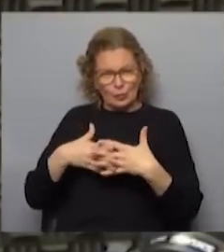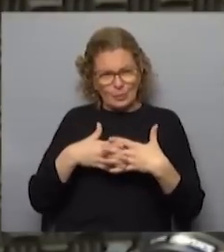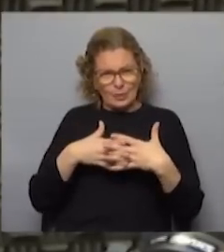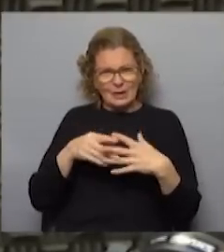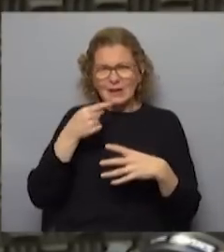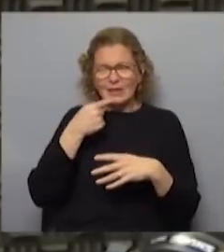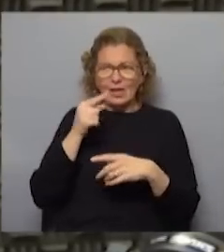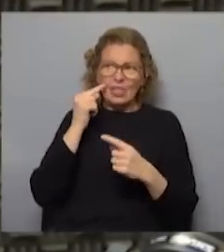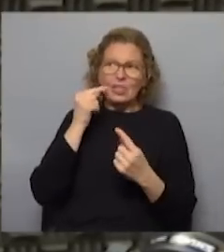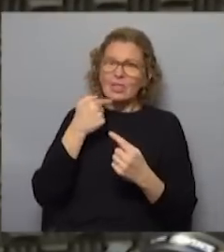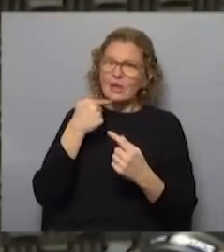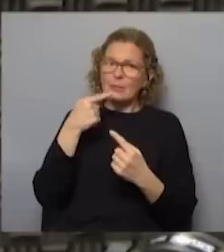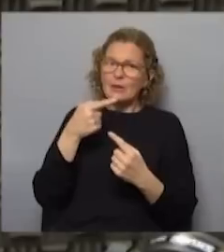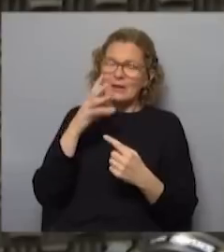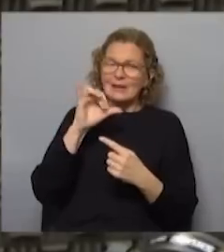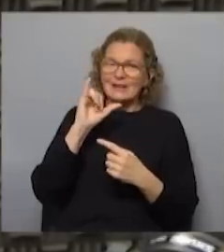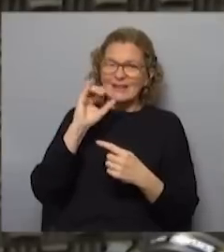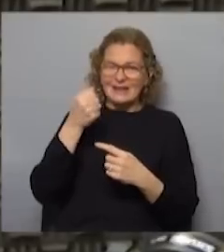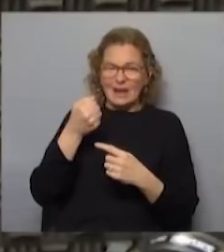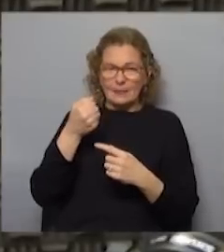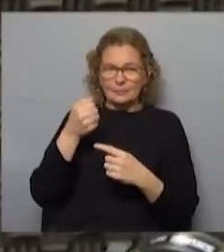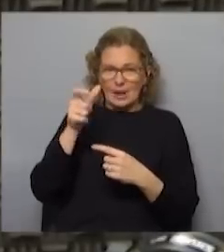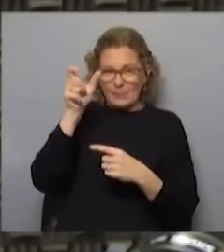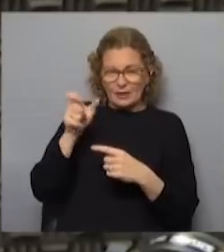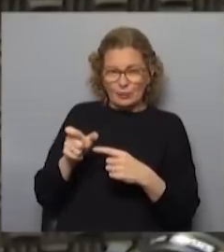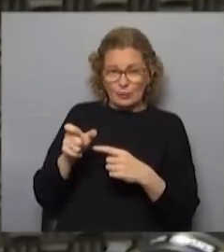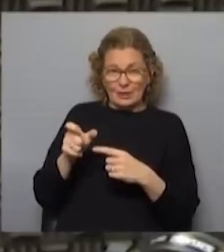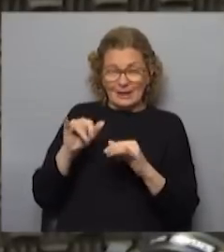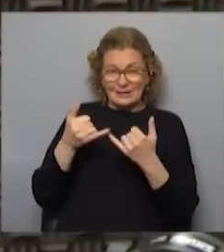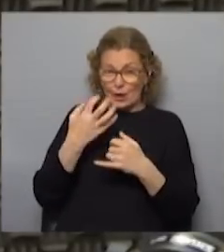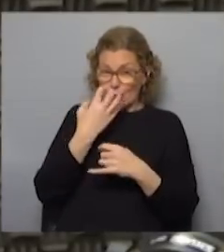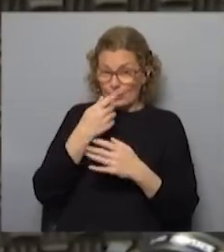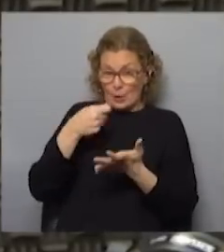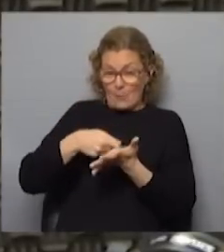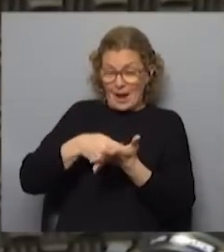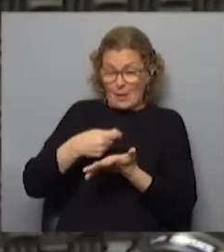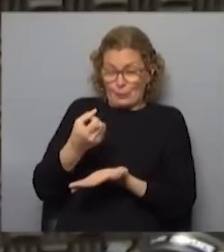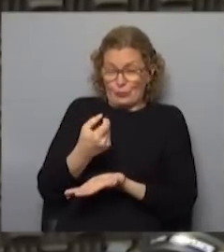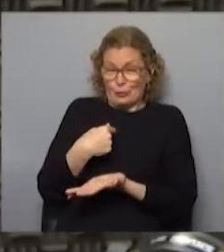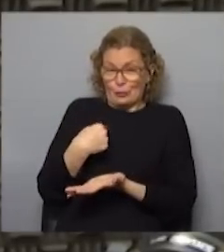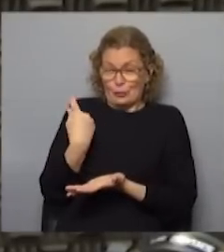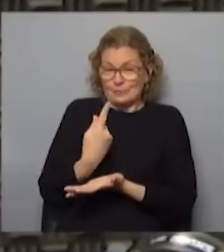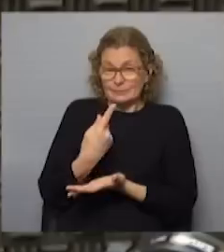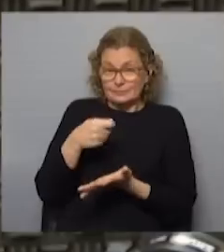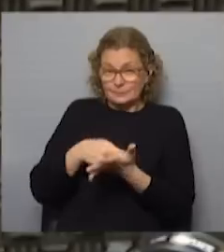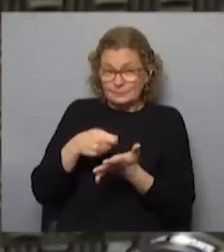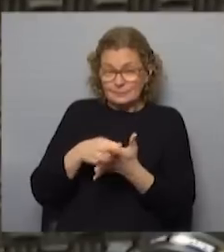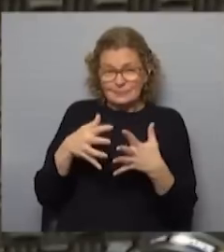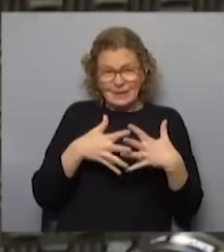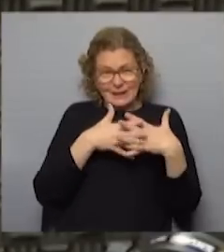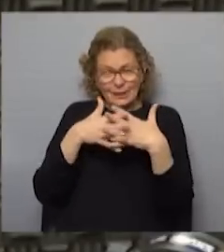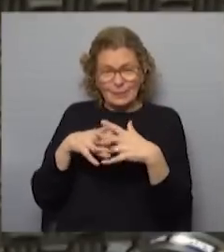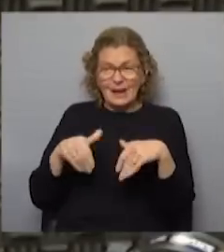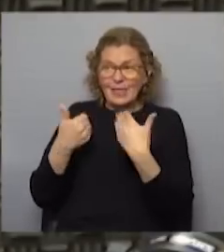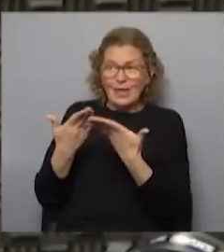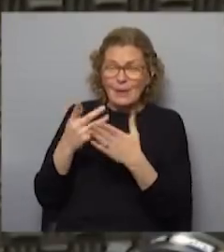le reportaban directamente a la Cia a agentes nuestros que ya era horrible que le pagáramos nosotros a lo que le pagaban Los Yankees y